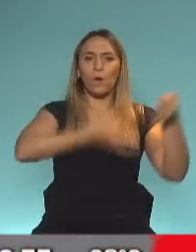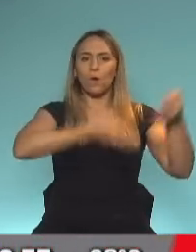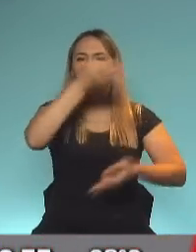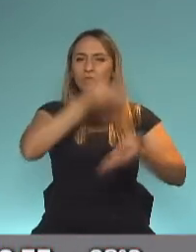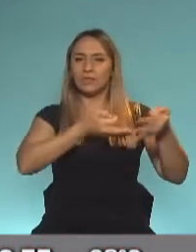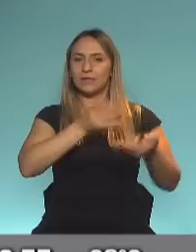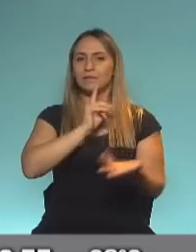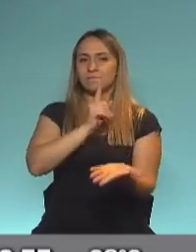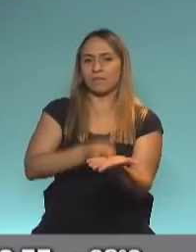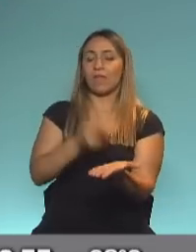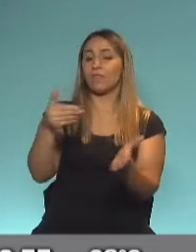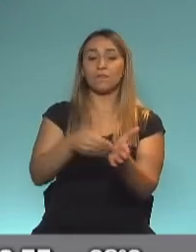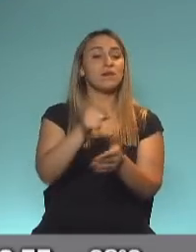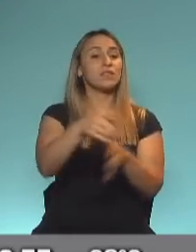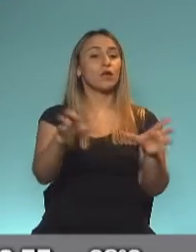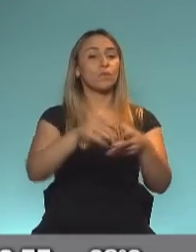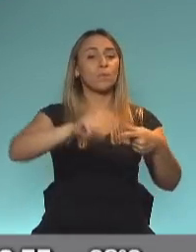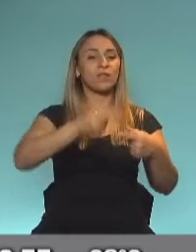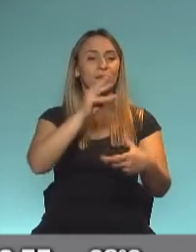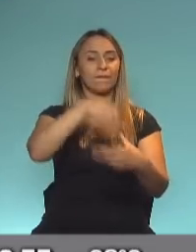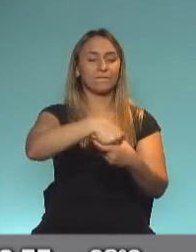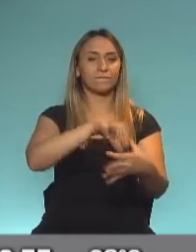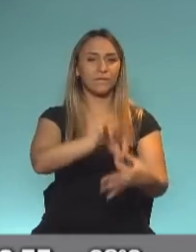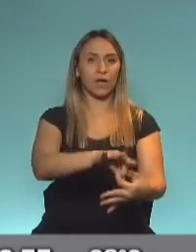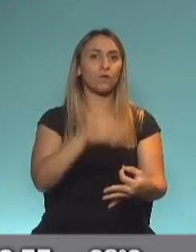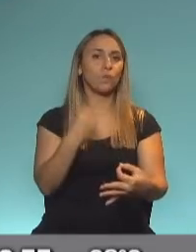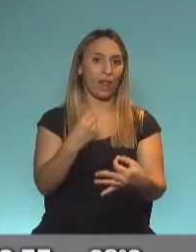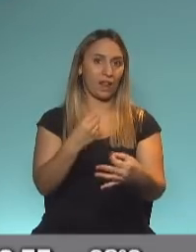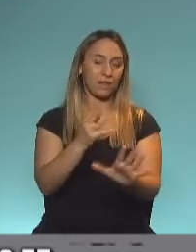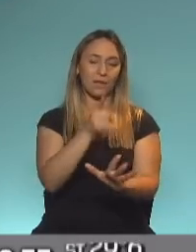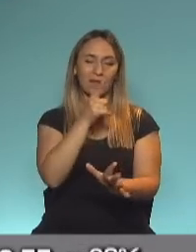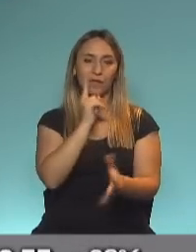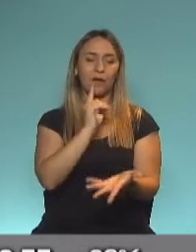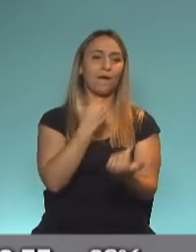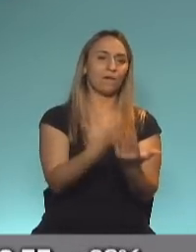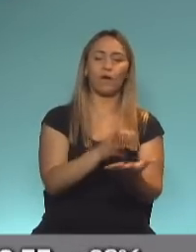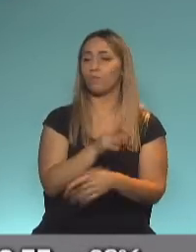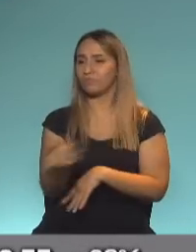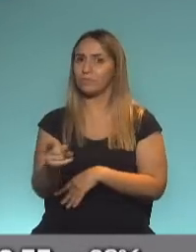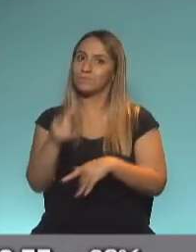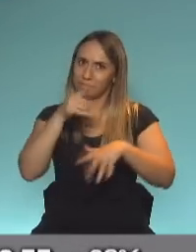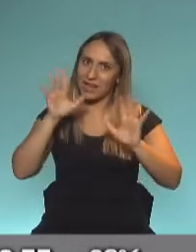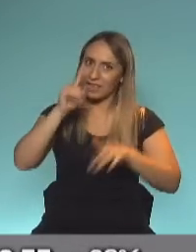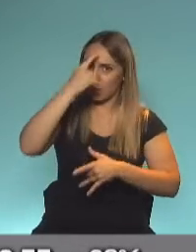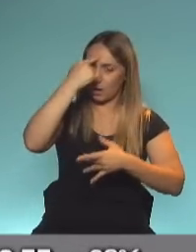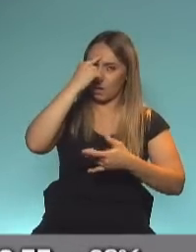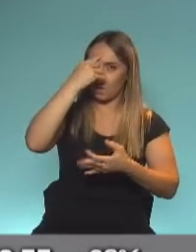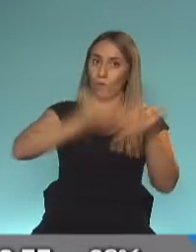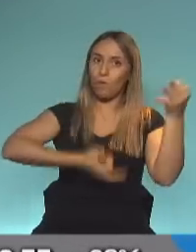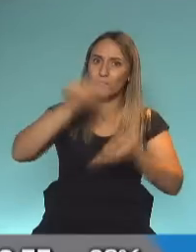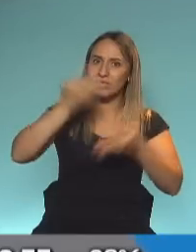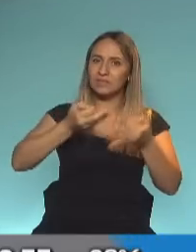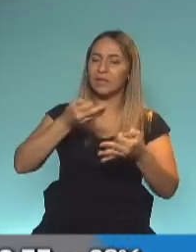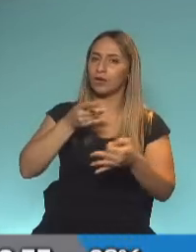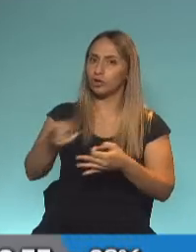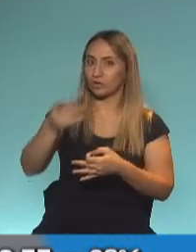acuerdo al color político. Sorprendería que ahora caiga contra Cristina Fernández de Kirchner después de esos